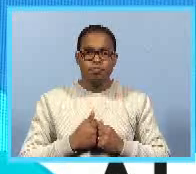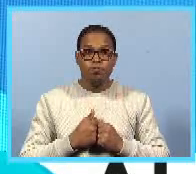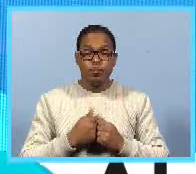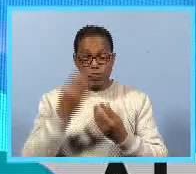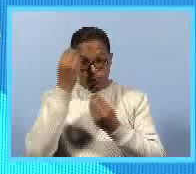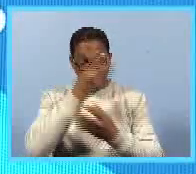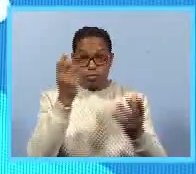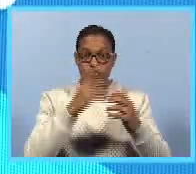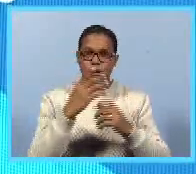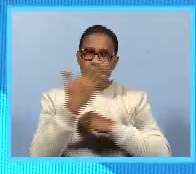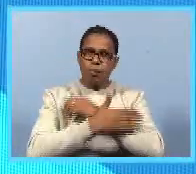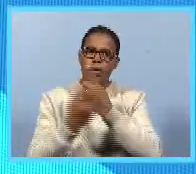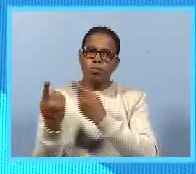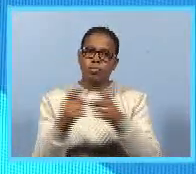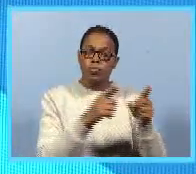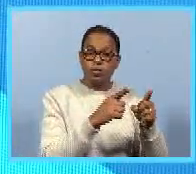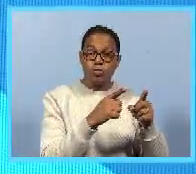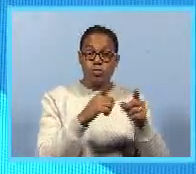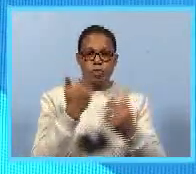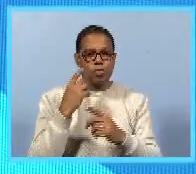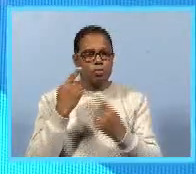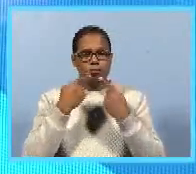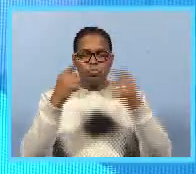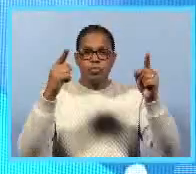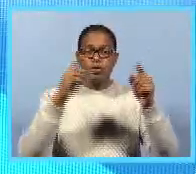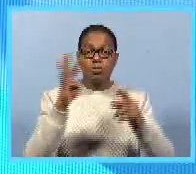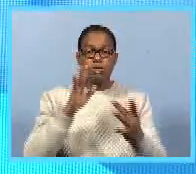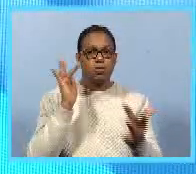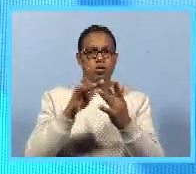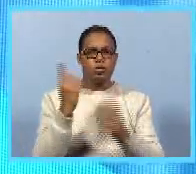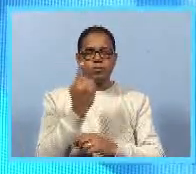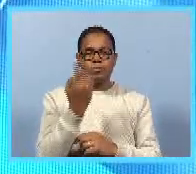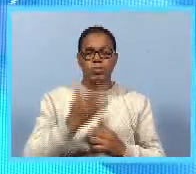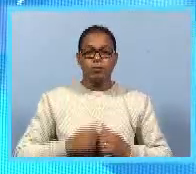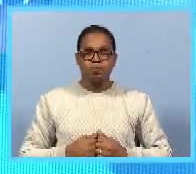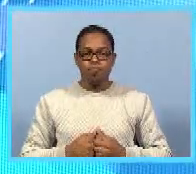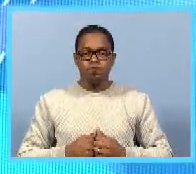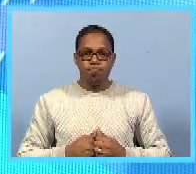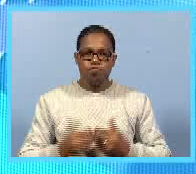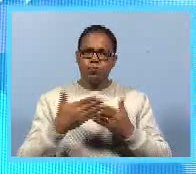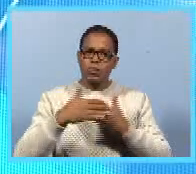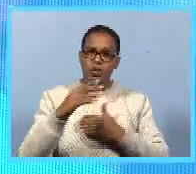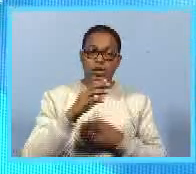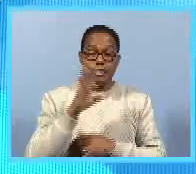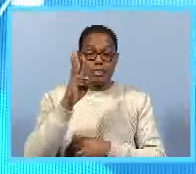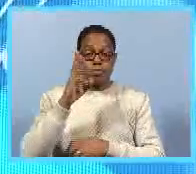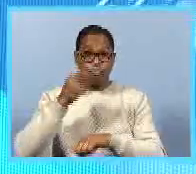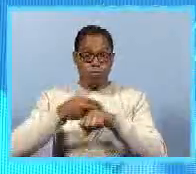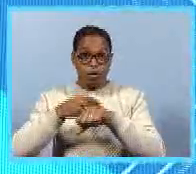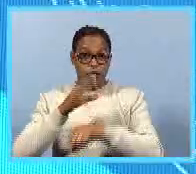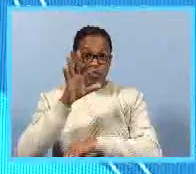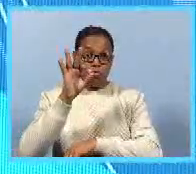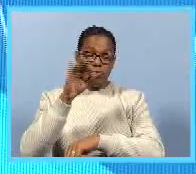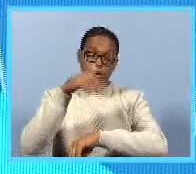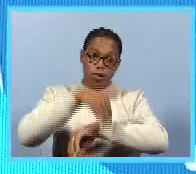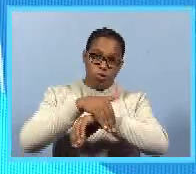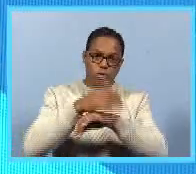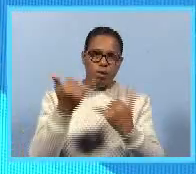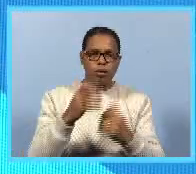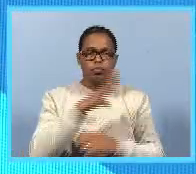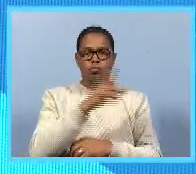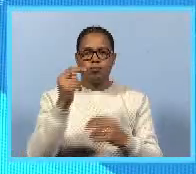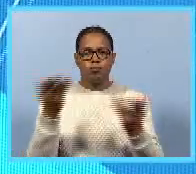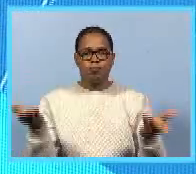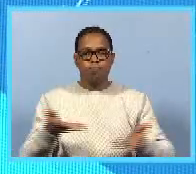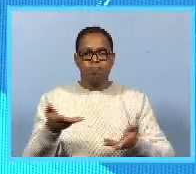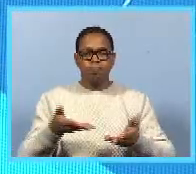enterarles de por dónde atraviesa el país en materia noticiosa, porque el 4 siempre conecta, ¿no? Y un adelanto de lo que tendremos tanto a las 6 de la tarde como a las 9 de la noche de Central